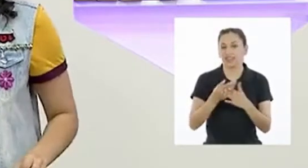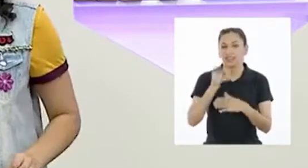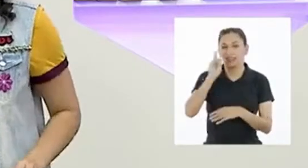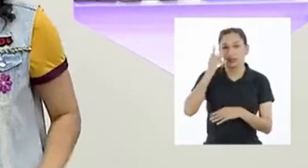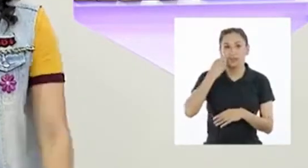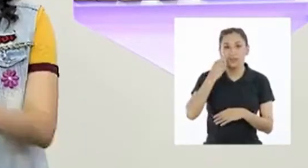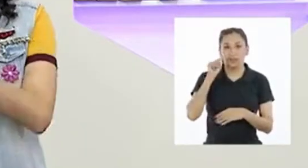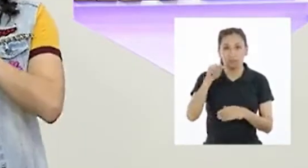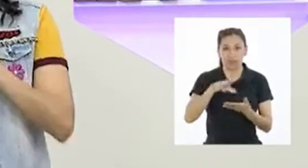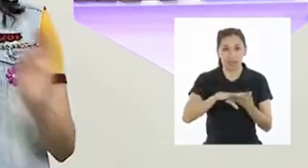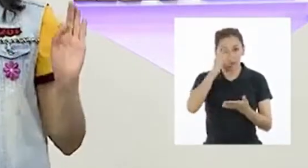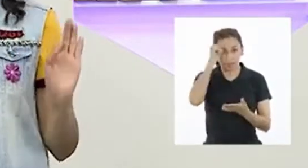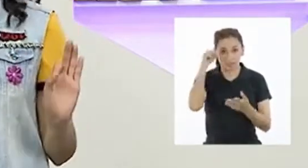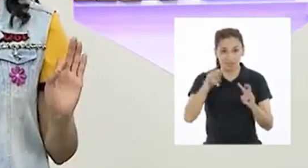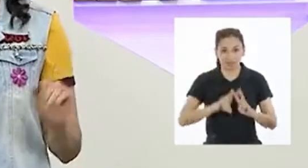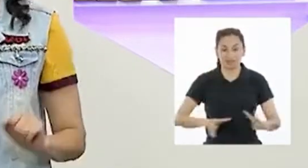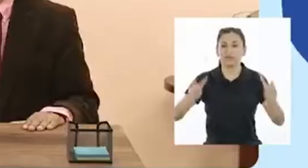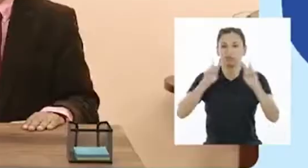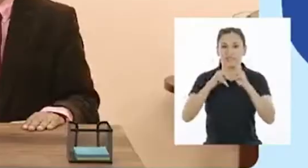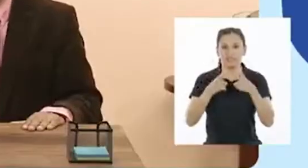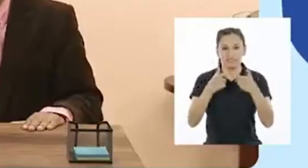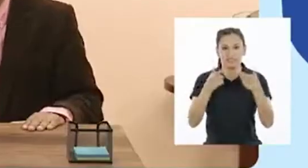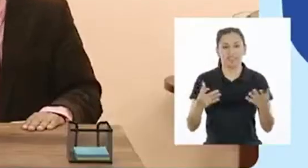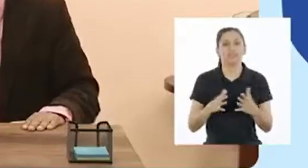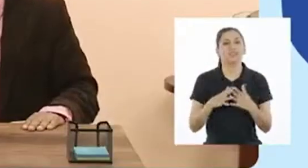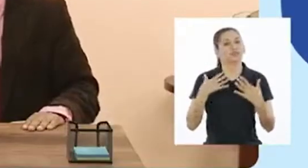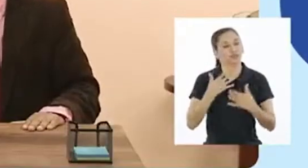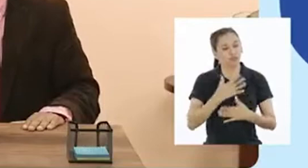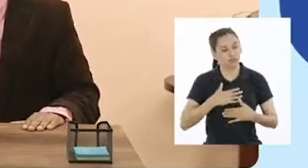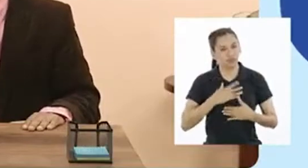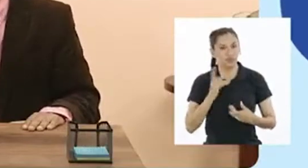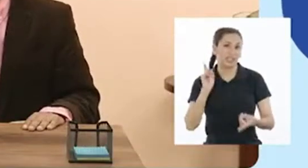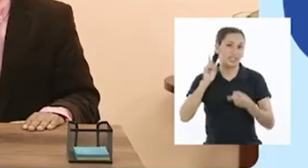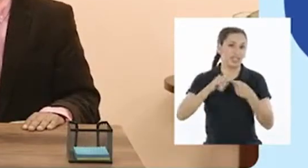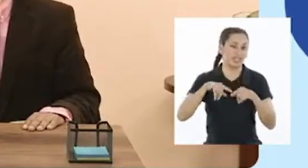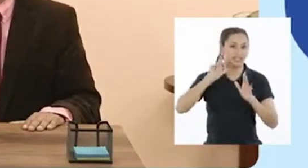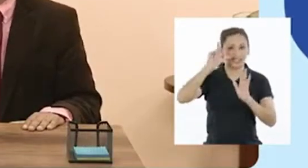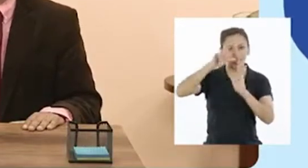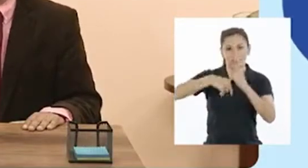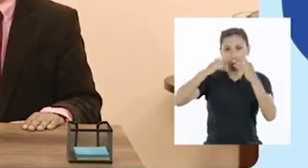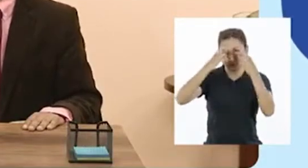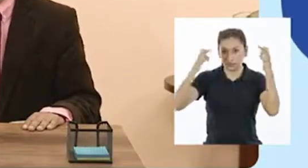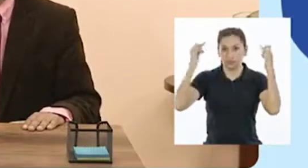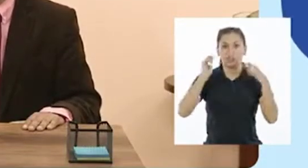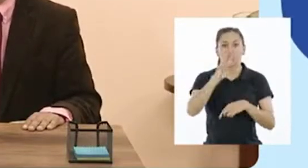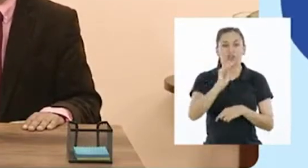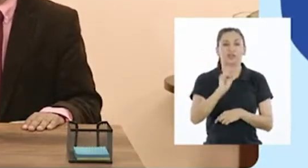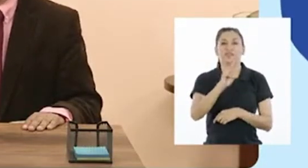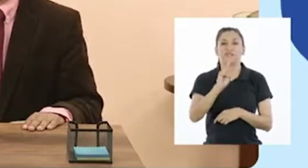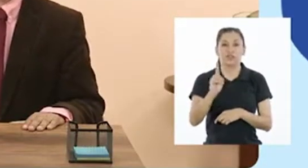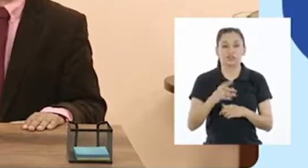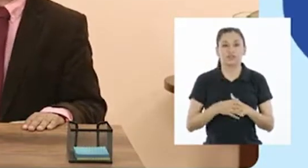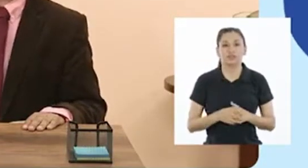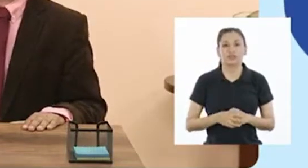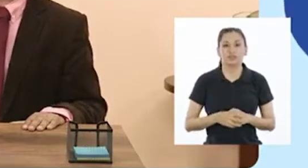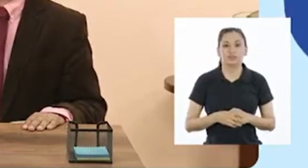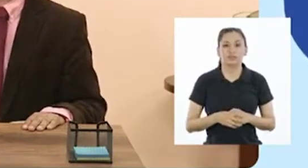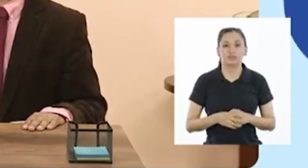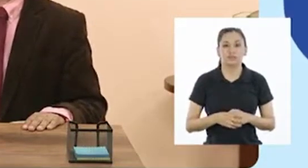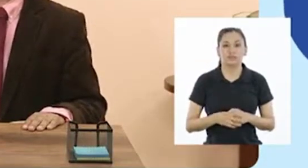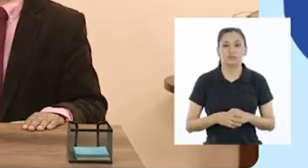hoy. El aprendizaje fue muy valioso. Fue un gusto. Hasta luego, Promoción 2021.